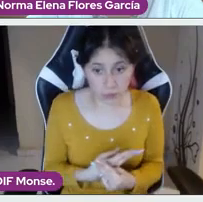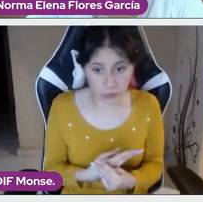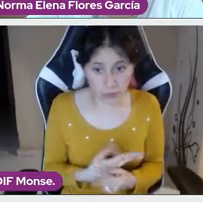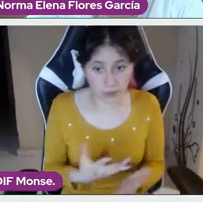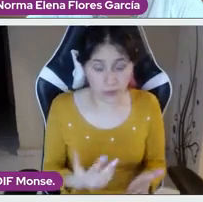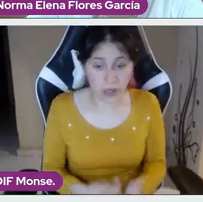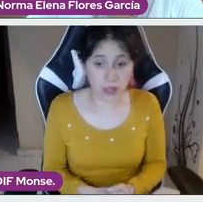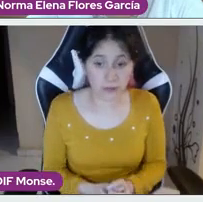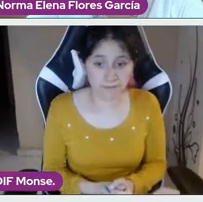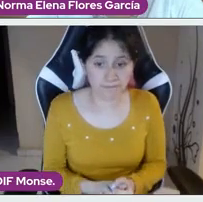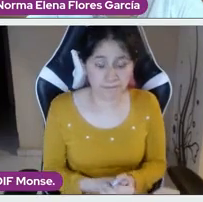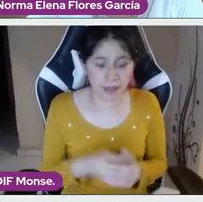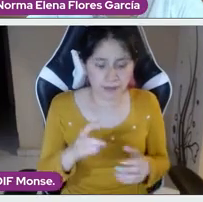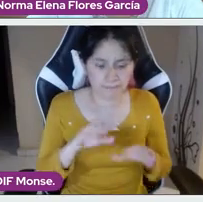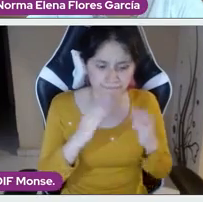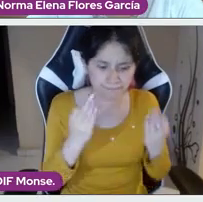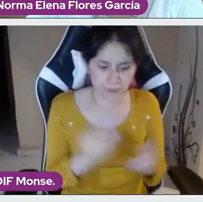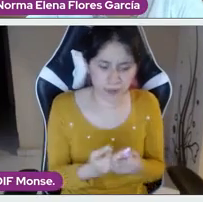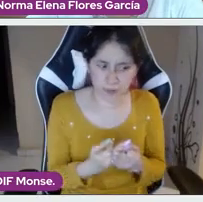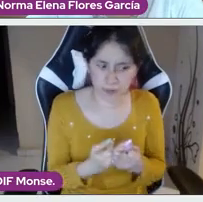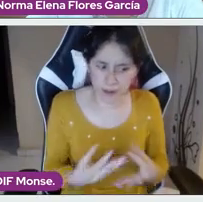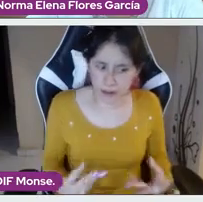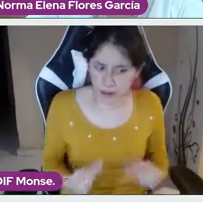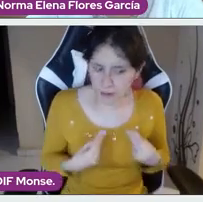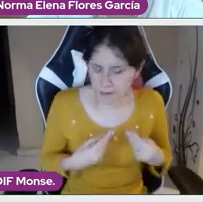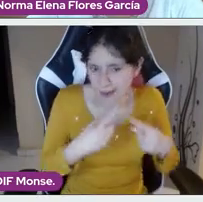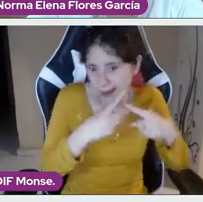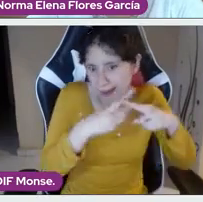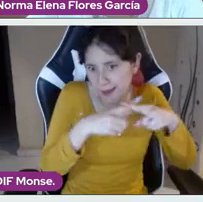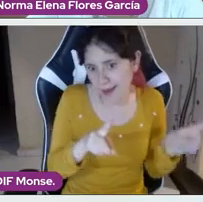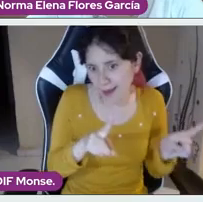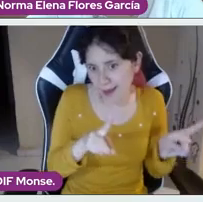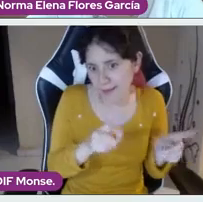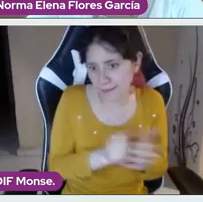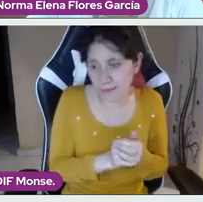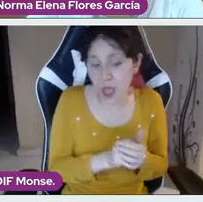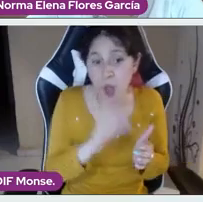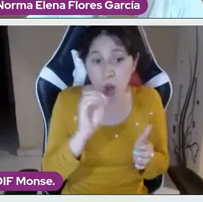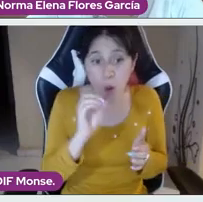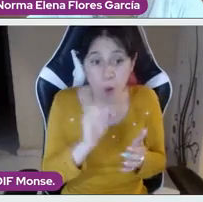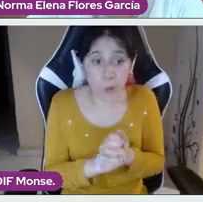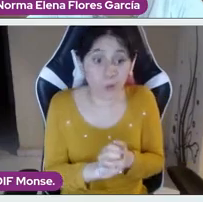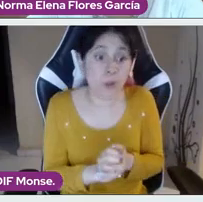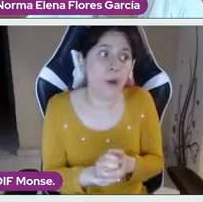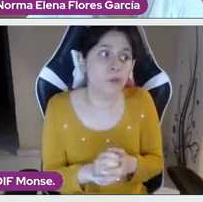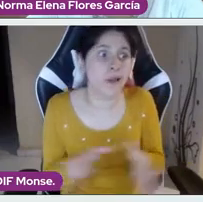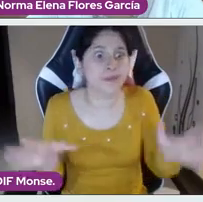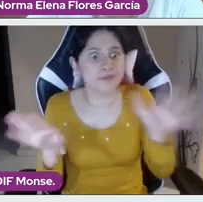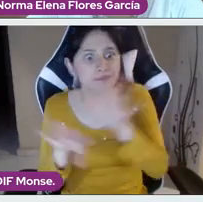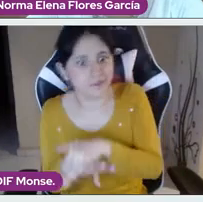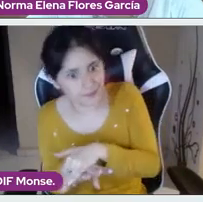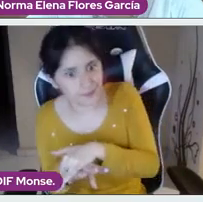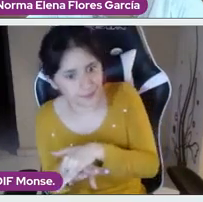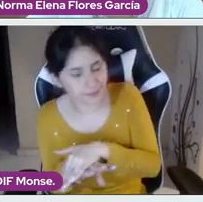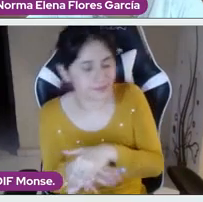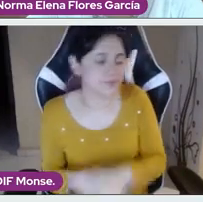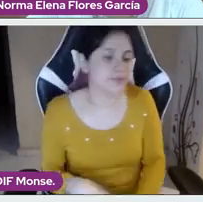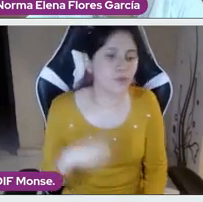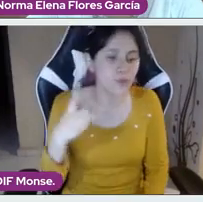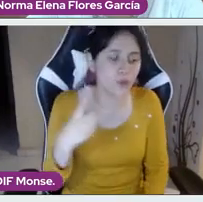pues, la relación de la familia es totalmente diferente como cuando se pierde uno de estos miembros, ¿no? Es como